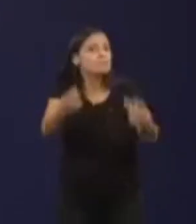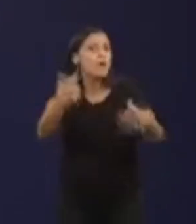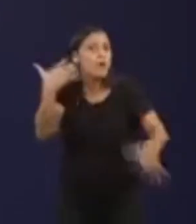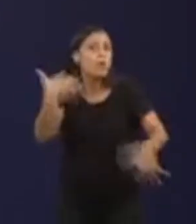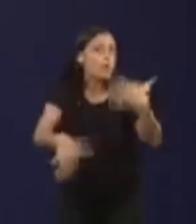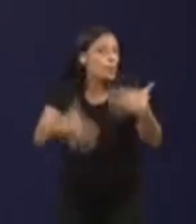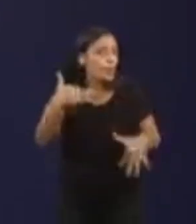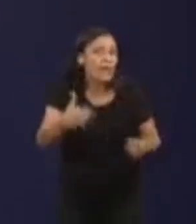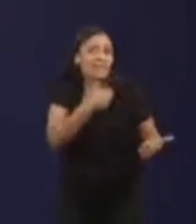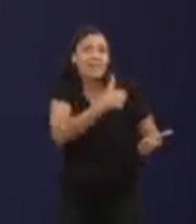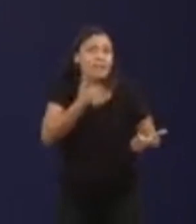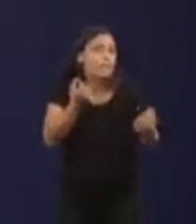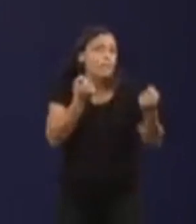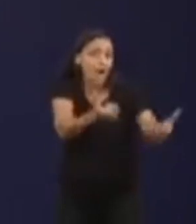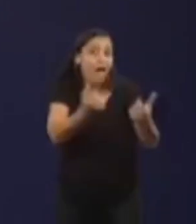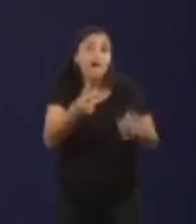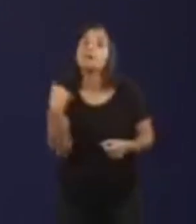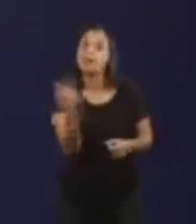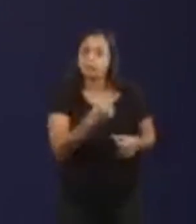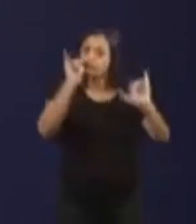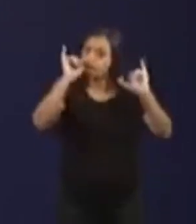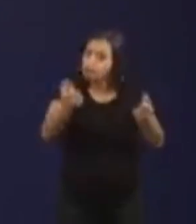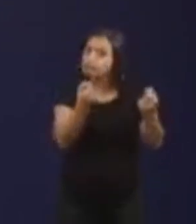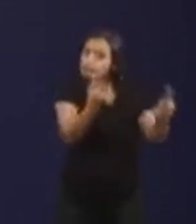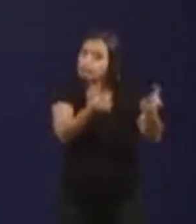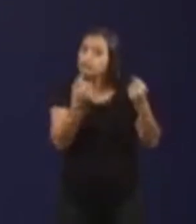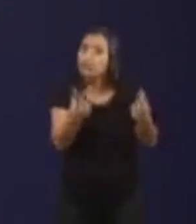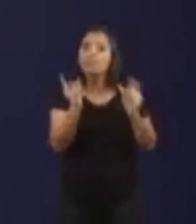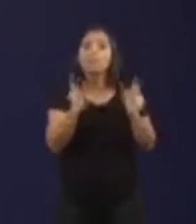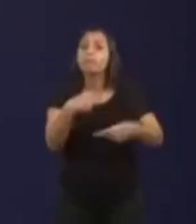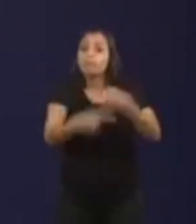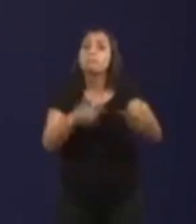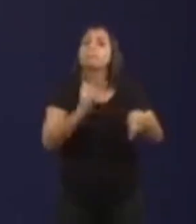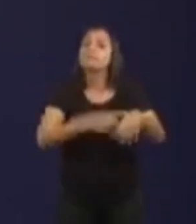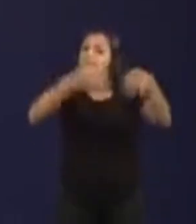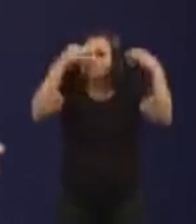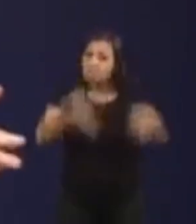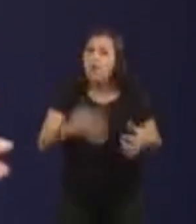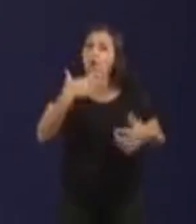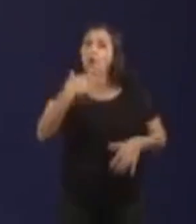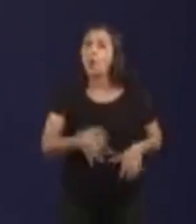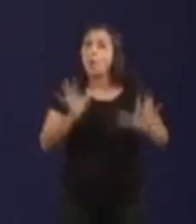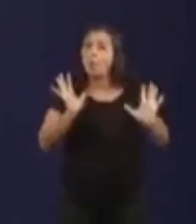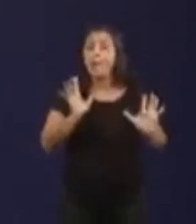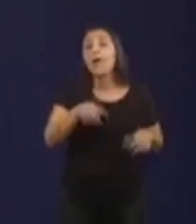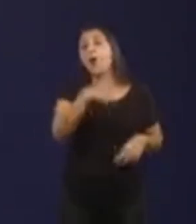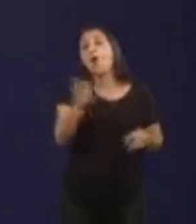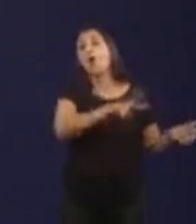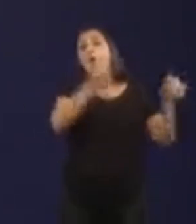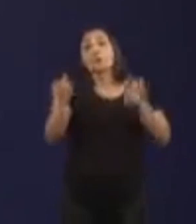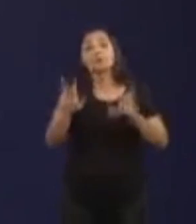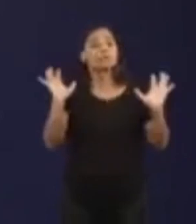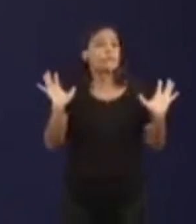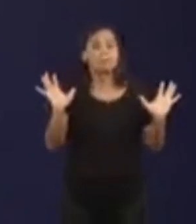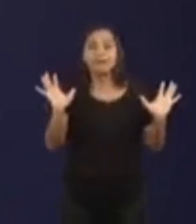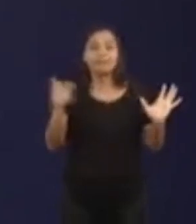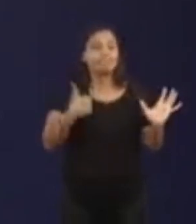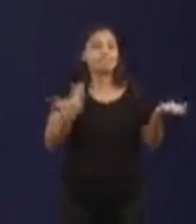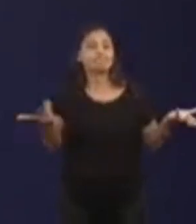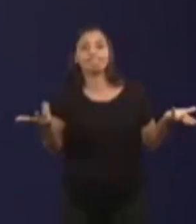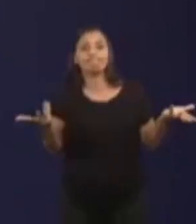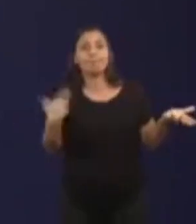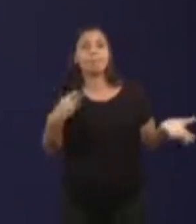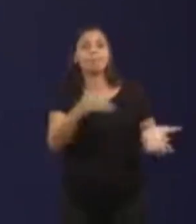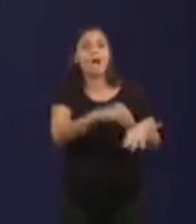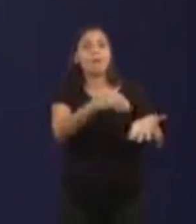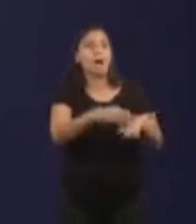la datse los están recibiendo con normalidad y a término cualquier otra cuestión escapa lo que yo a lo que